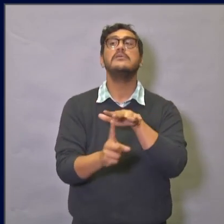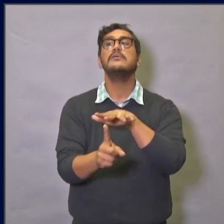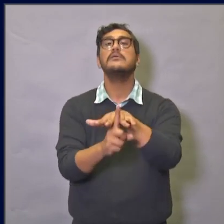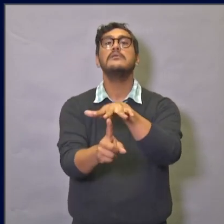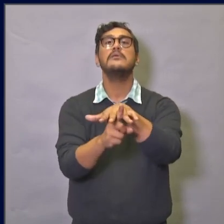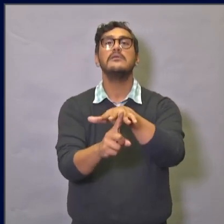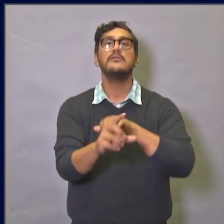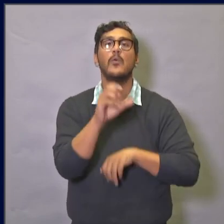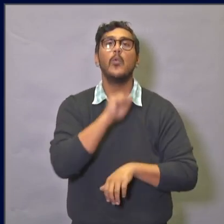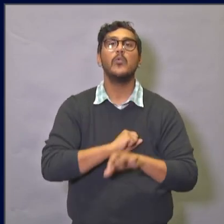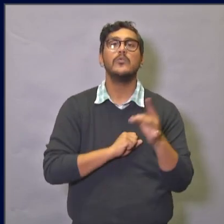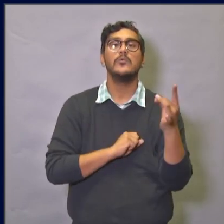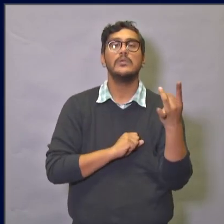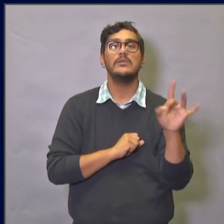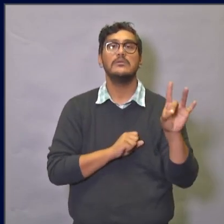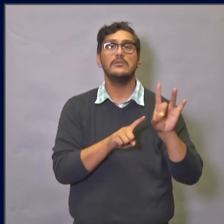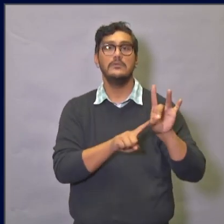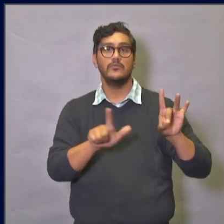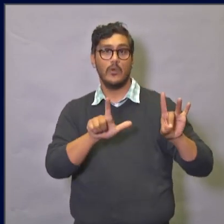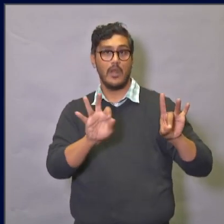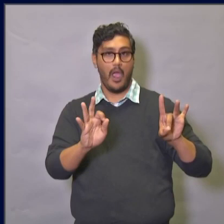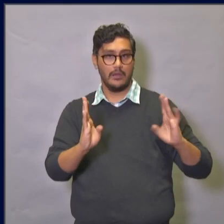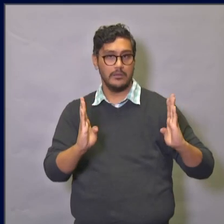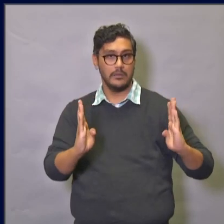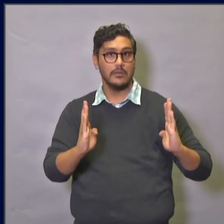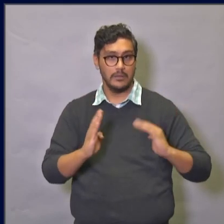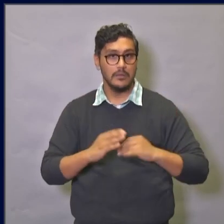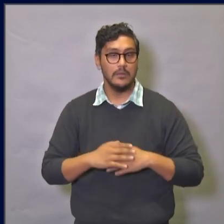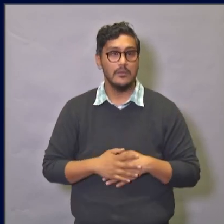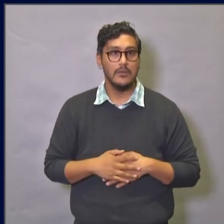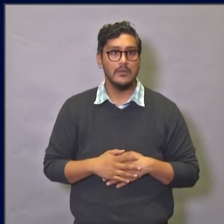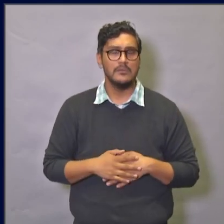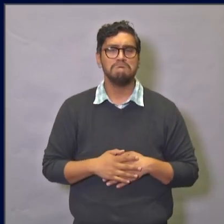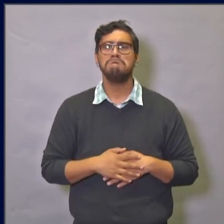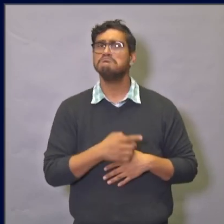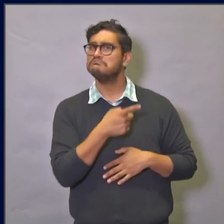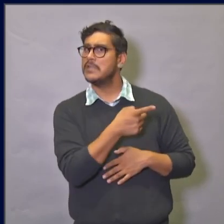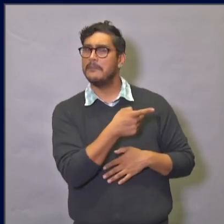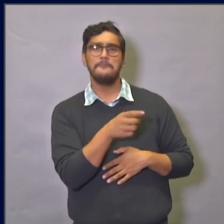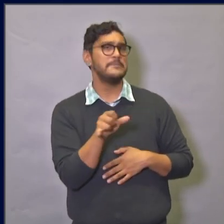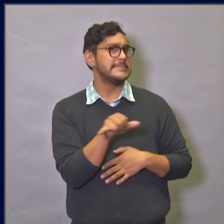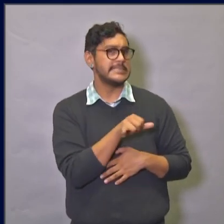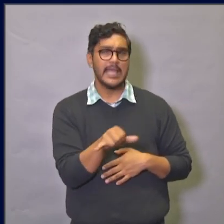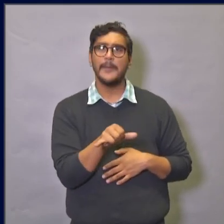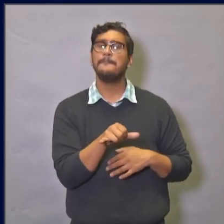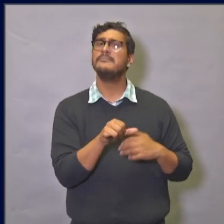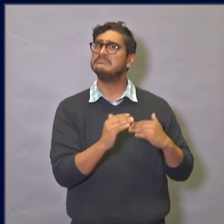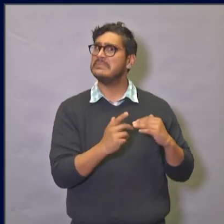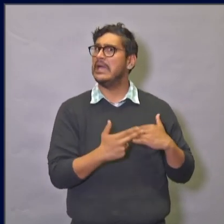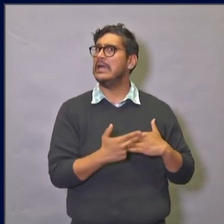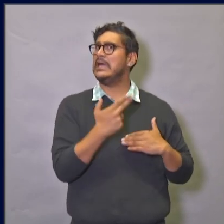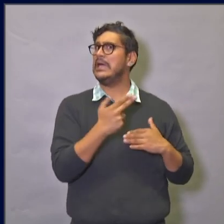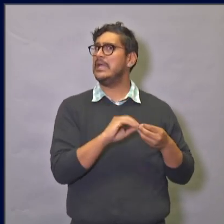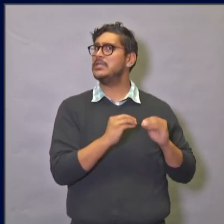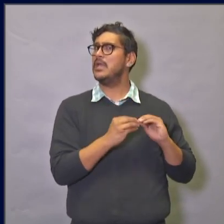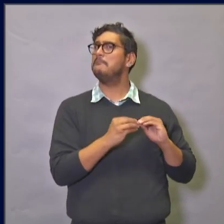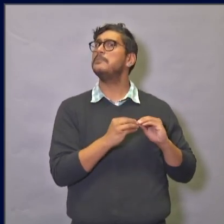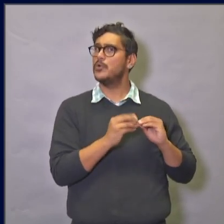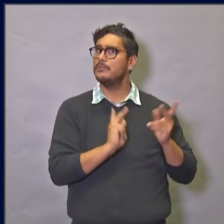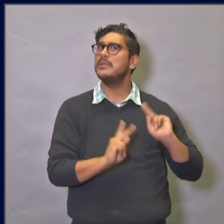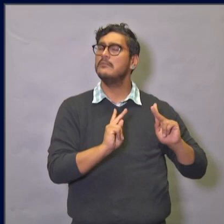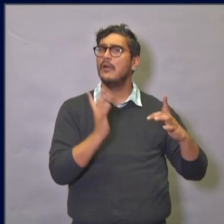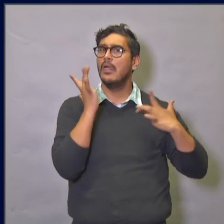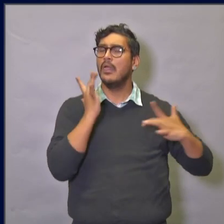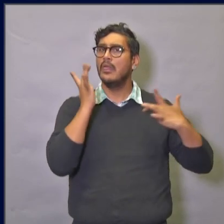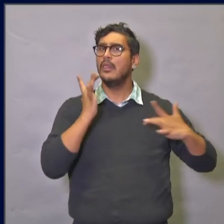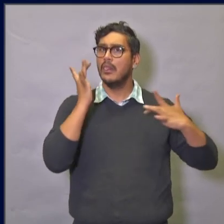de 18 a 29 años. También han tenido de forma constante un número elevado de infecciones.